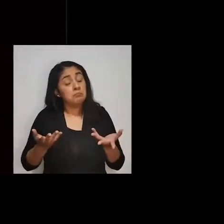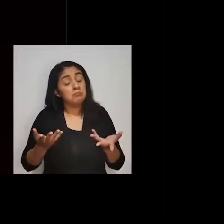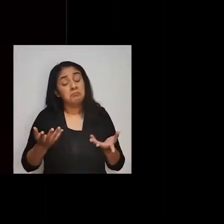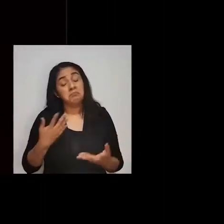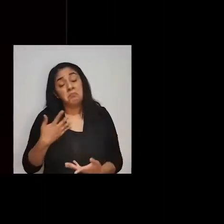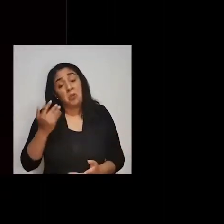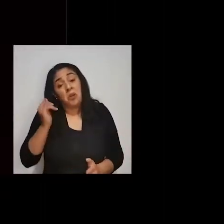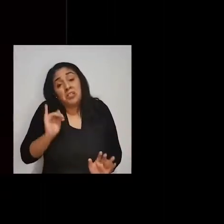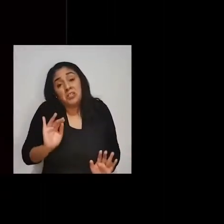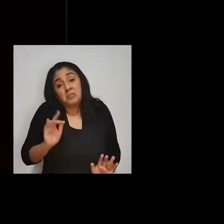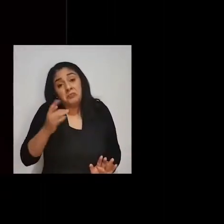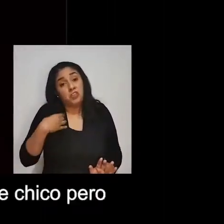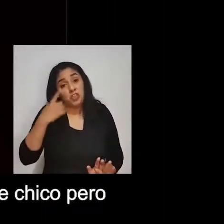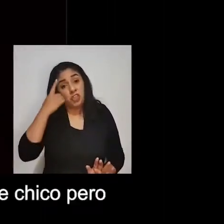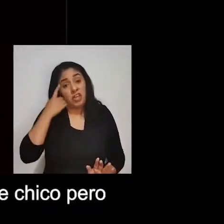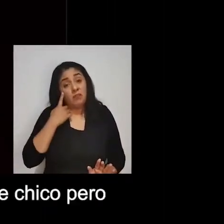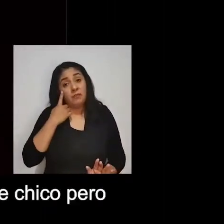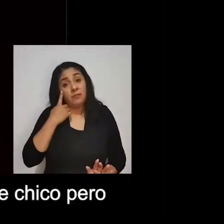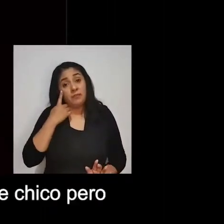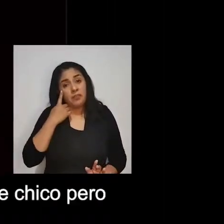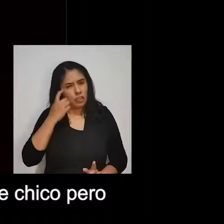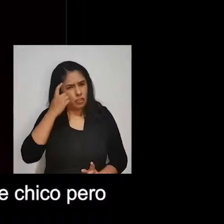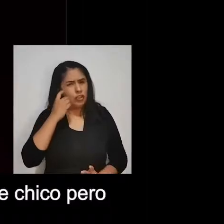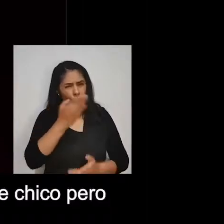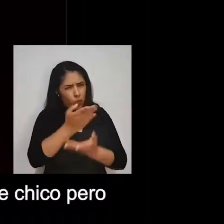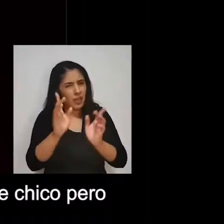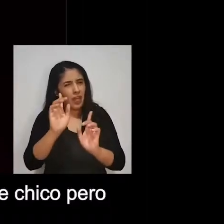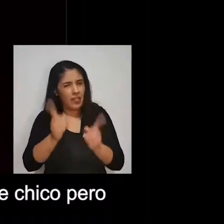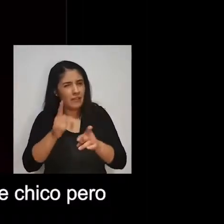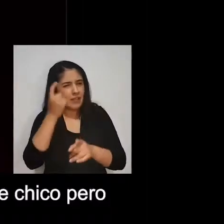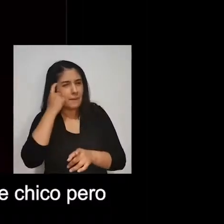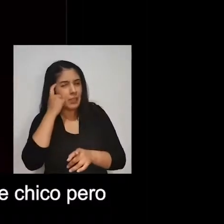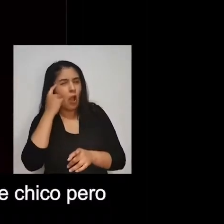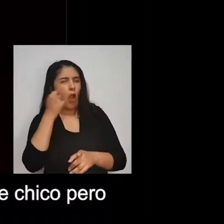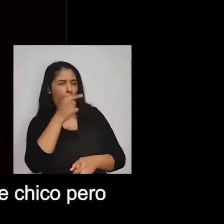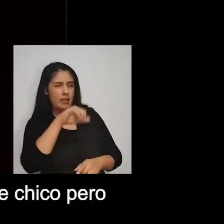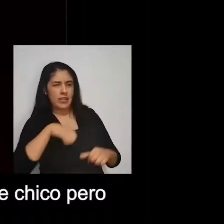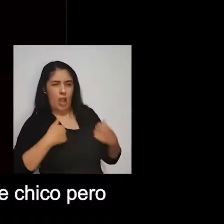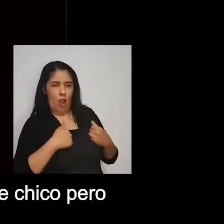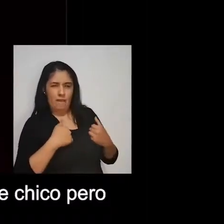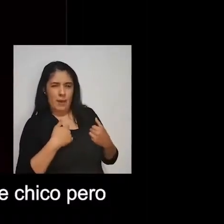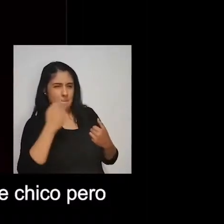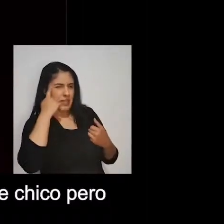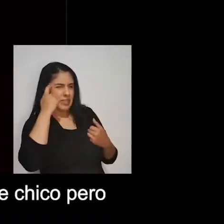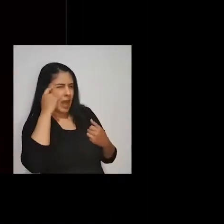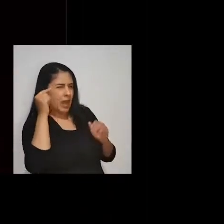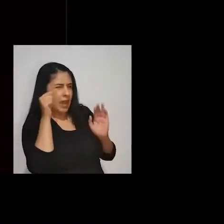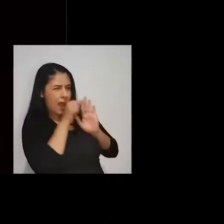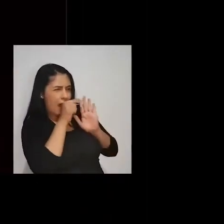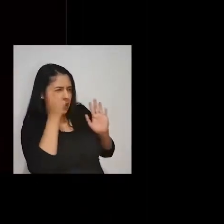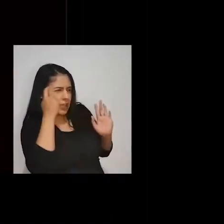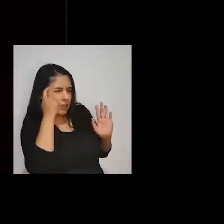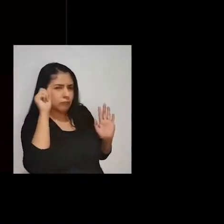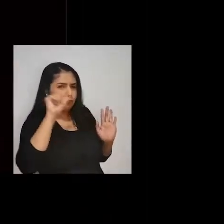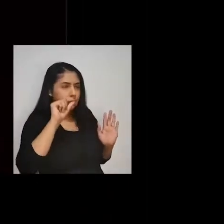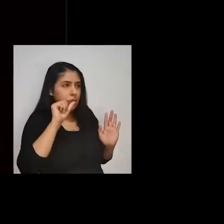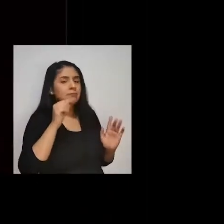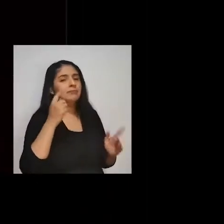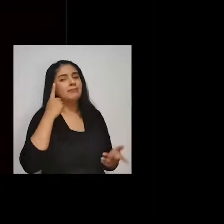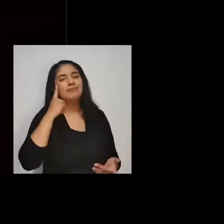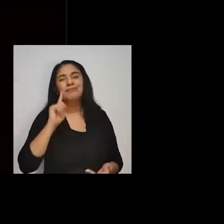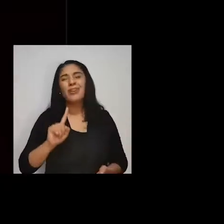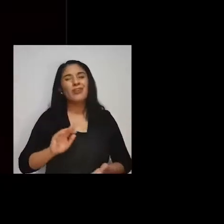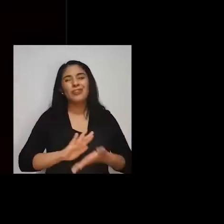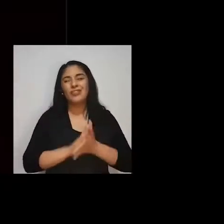porque si no, o sea, a mi parecer, algunos, yo creo que ustedes igual deben estar pensando que negativo este chico, pero toda